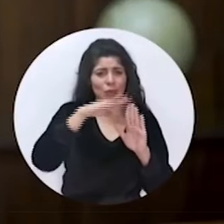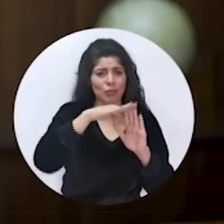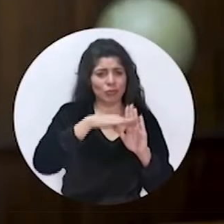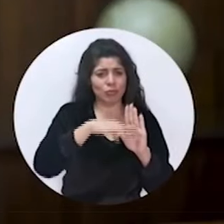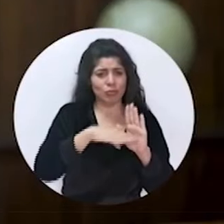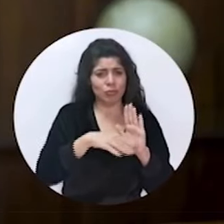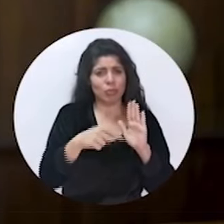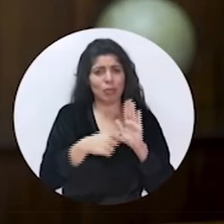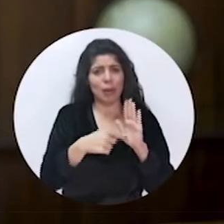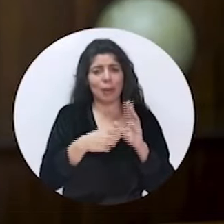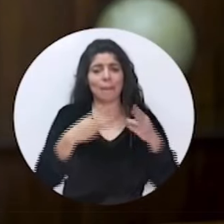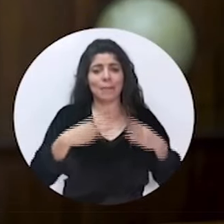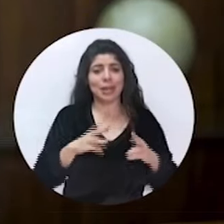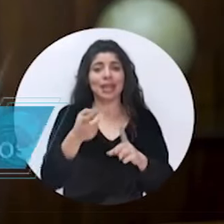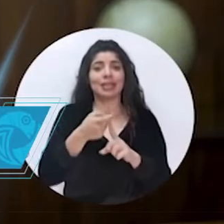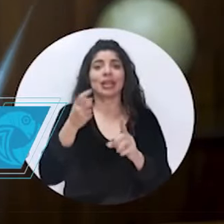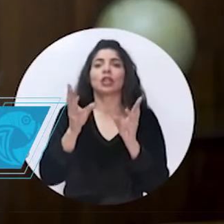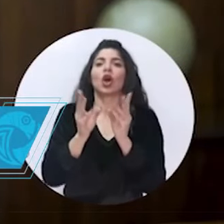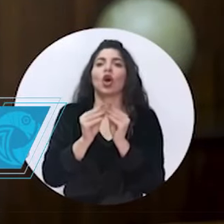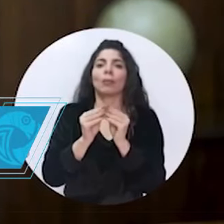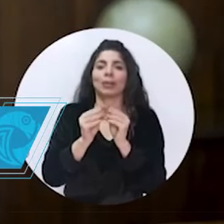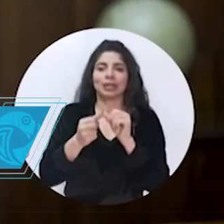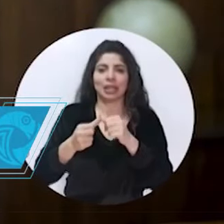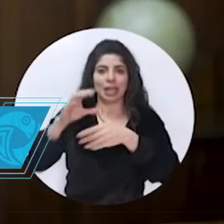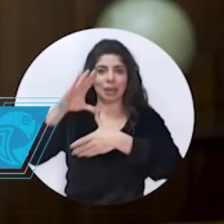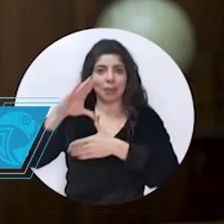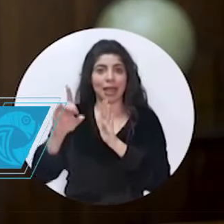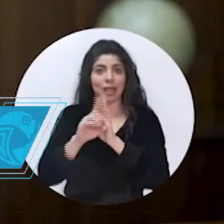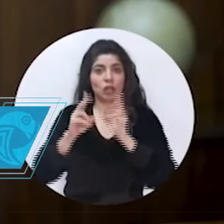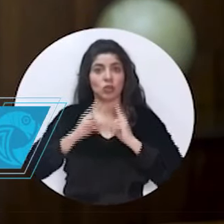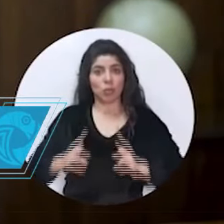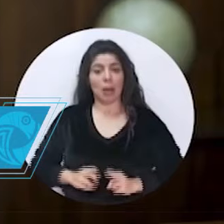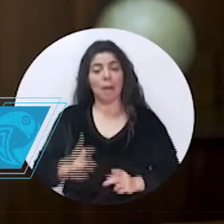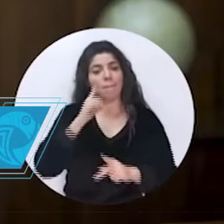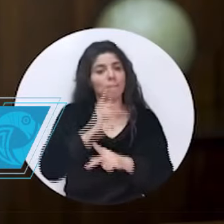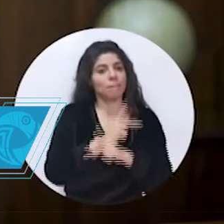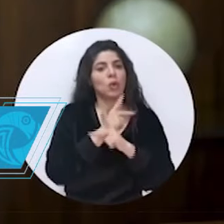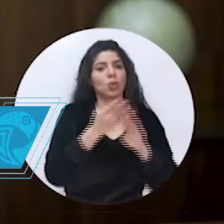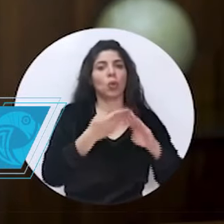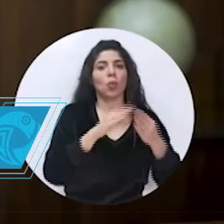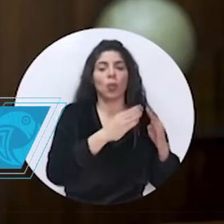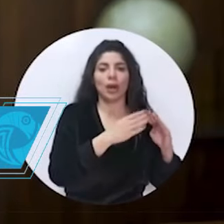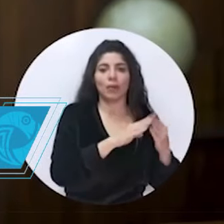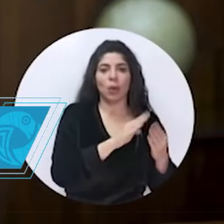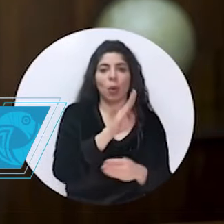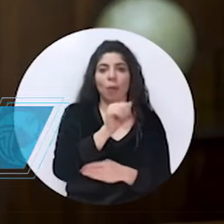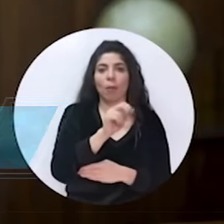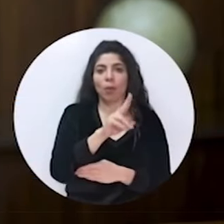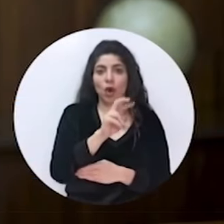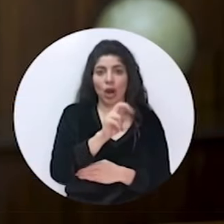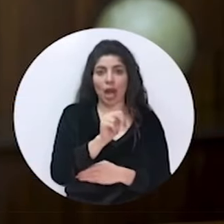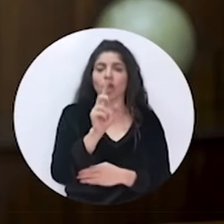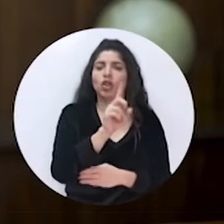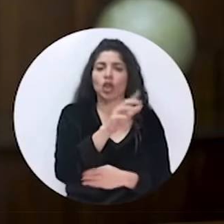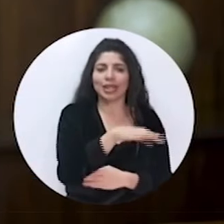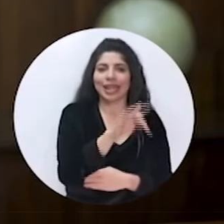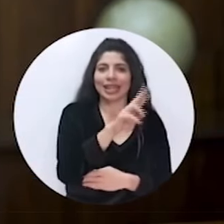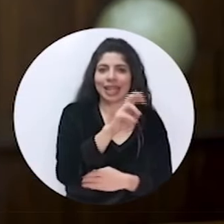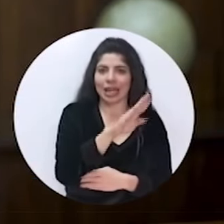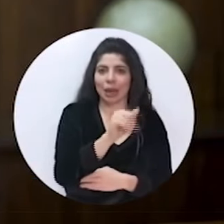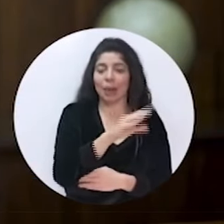Reiteramos la implementación de las medidas cautelares de la Comisión Interamericana de Derechos Humanos para la protección de los pueblos Broran, de Terraba